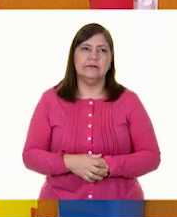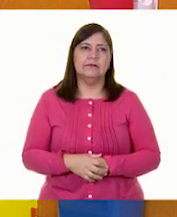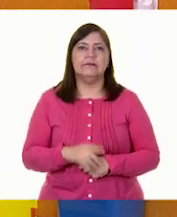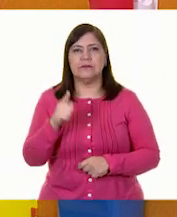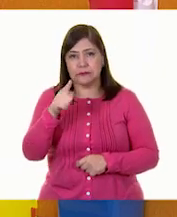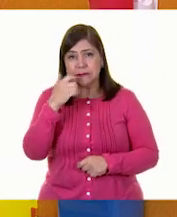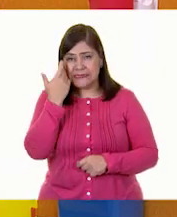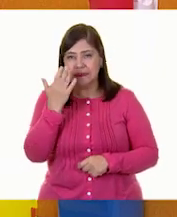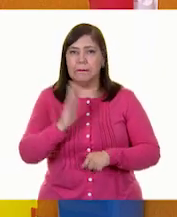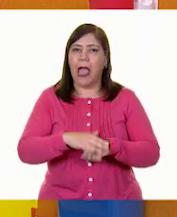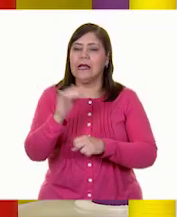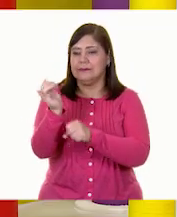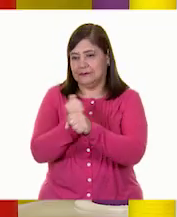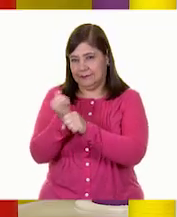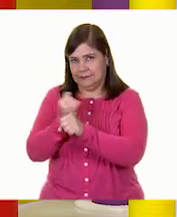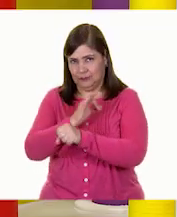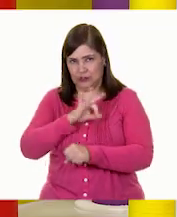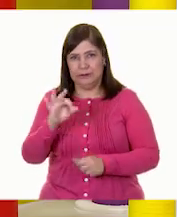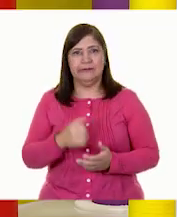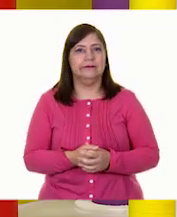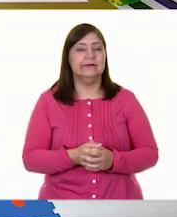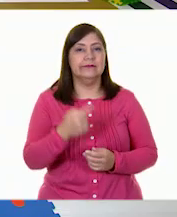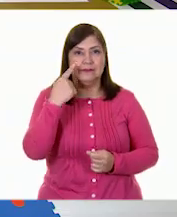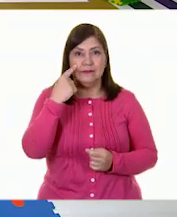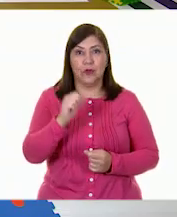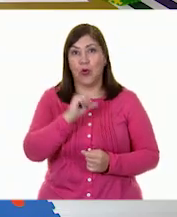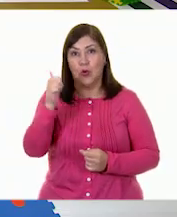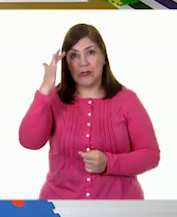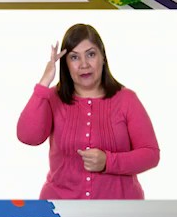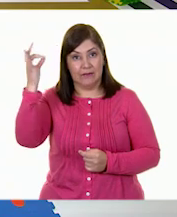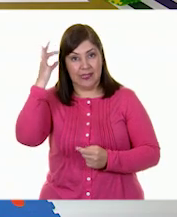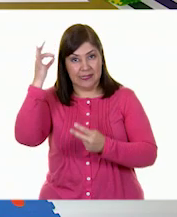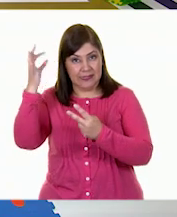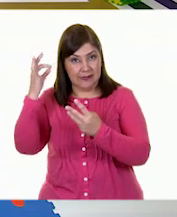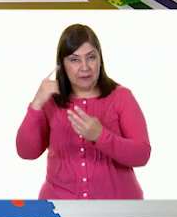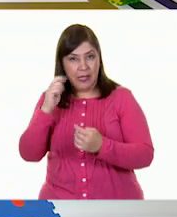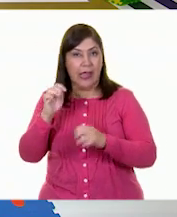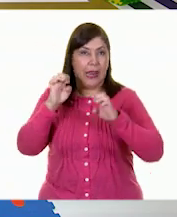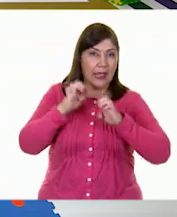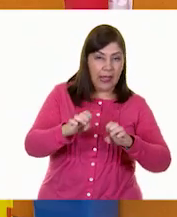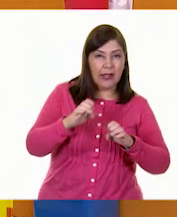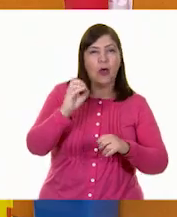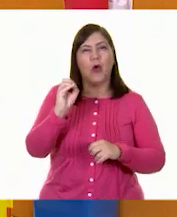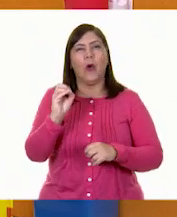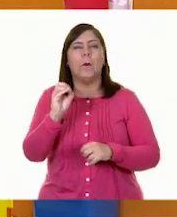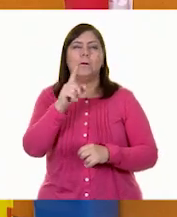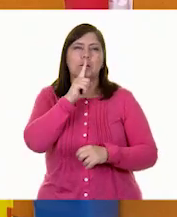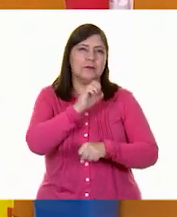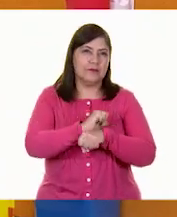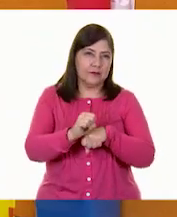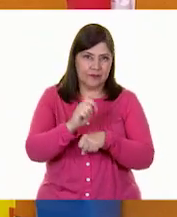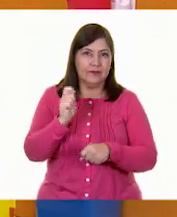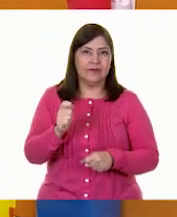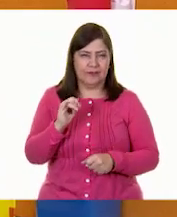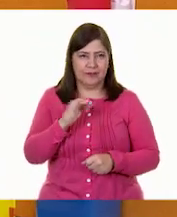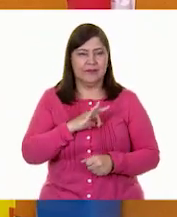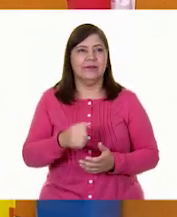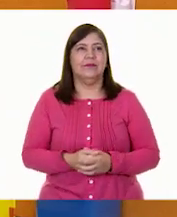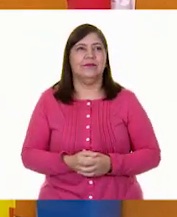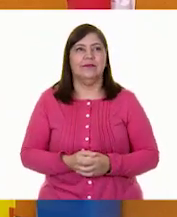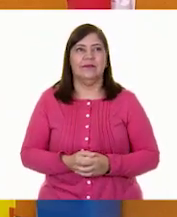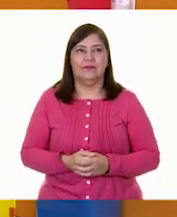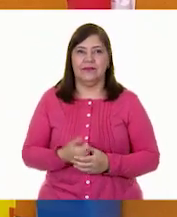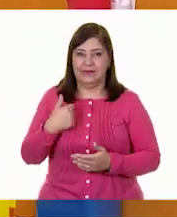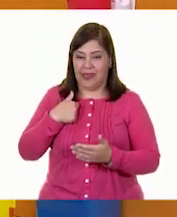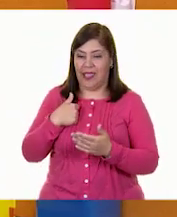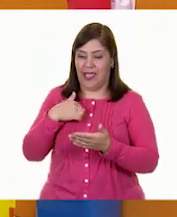quieren investigar. Exacto. Ok. ¿Quieren que les cuente más adivinanzas? Sí. ¿Elegantes o no elegantes? Sí, vamos a seguir con eso. Venga, a ver, miren. Es que